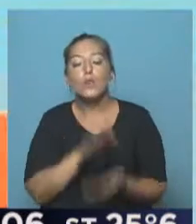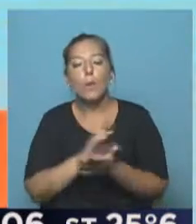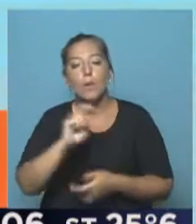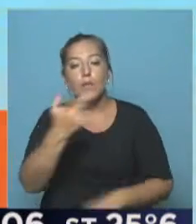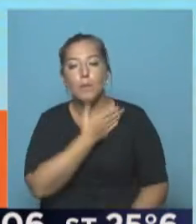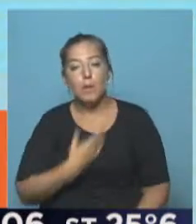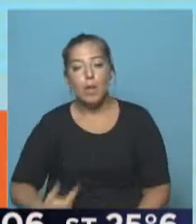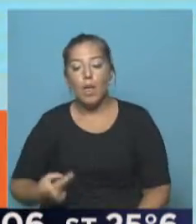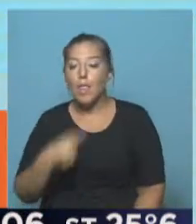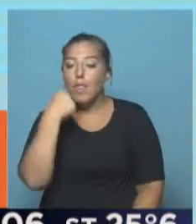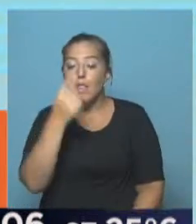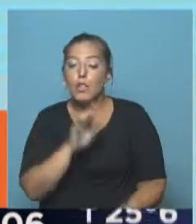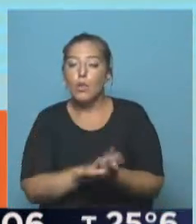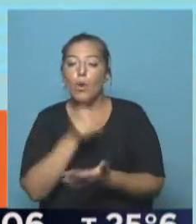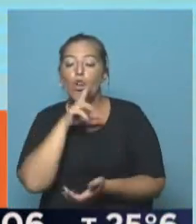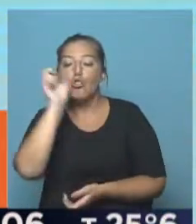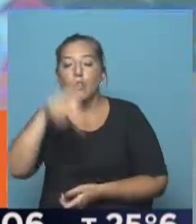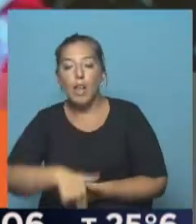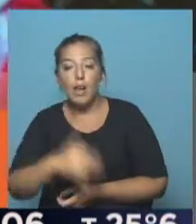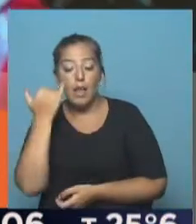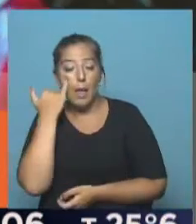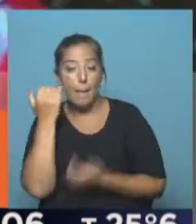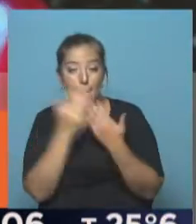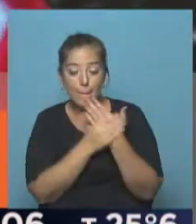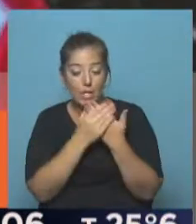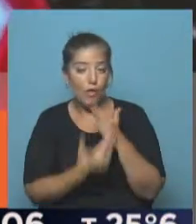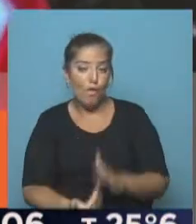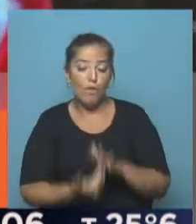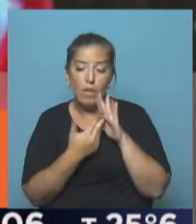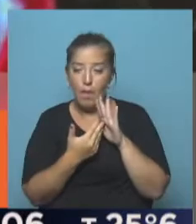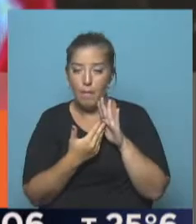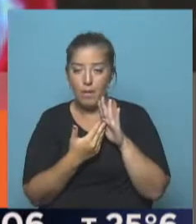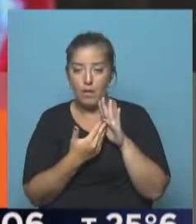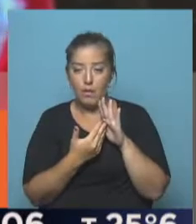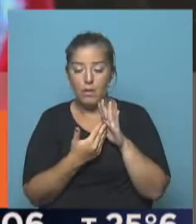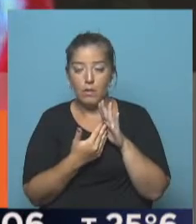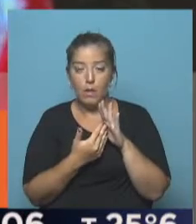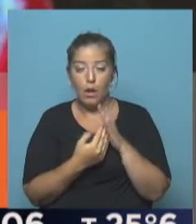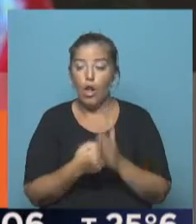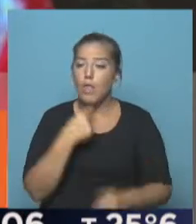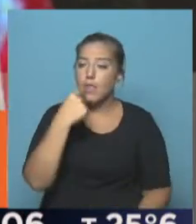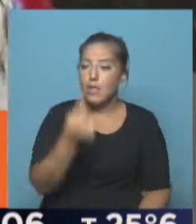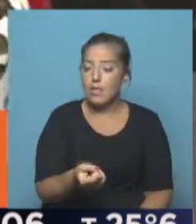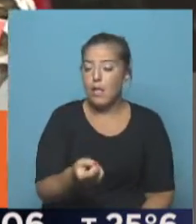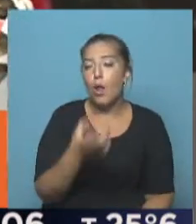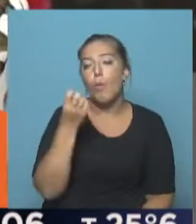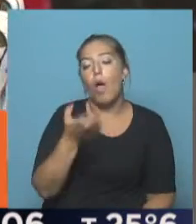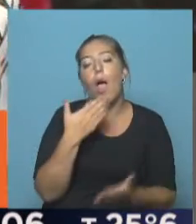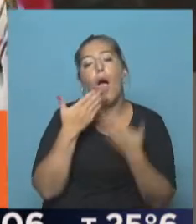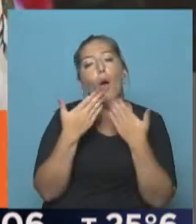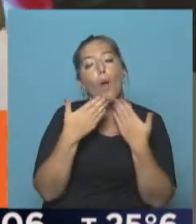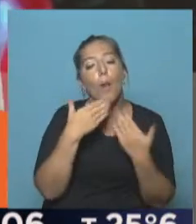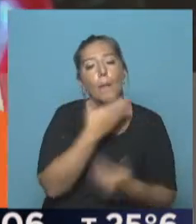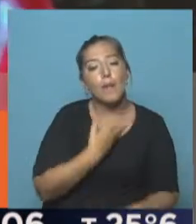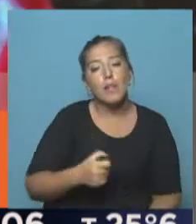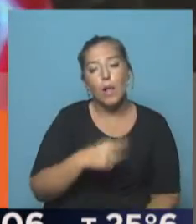vicepresidente que va y dice esto en relación a la OTAN y ministros fundamentales. Ahora, ¿lo dicen porque lo hablaron con el presidente?